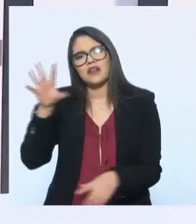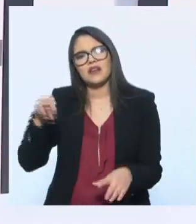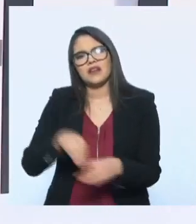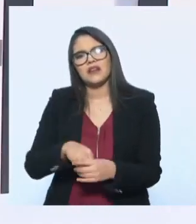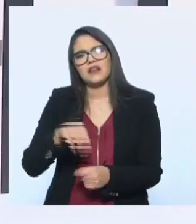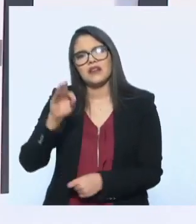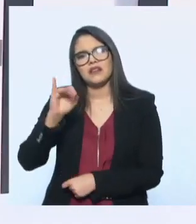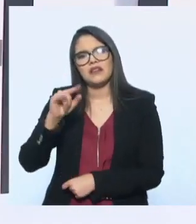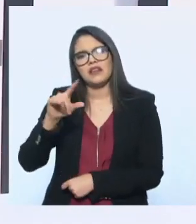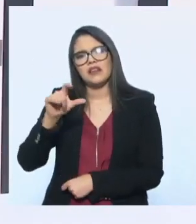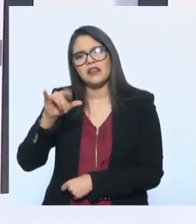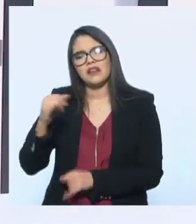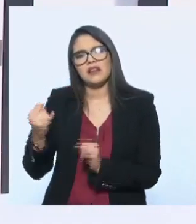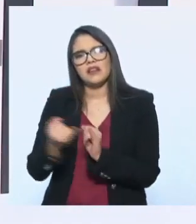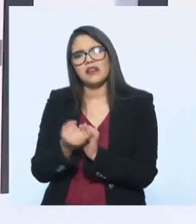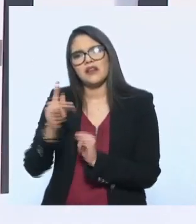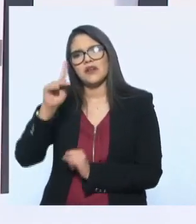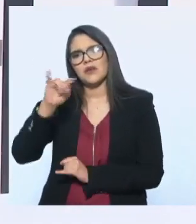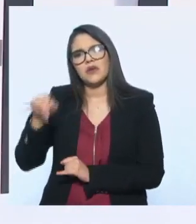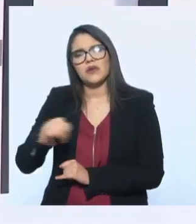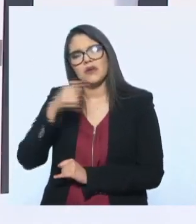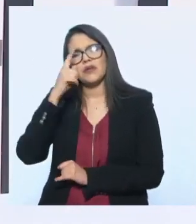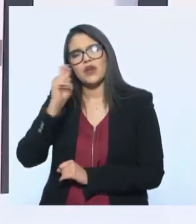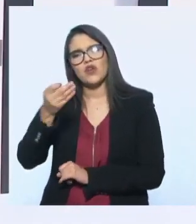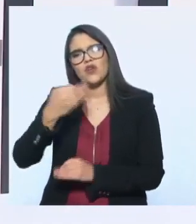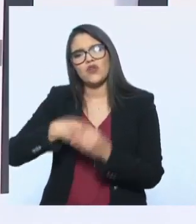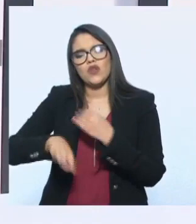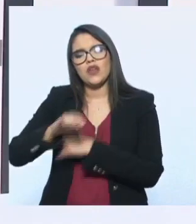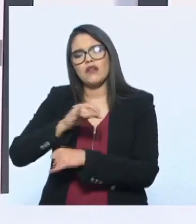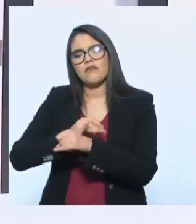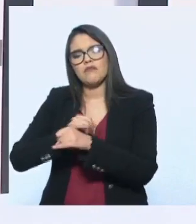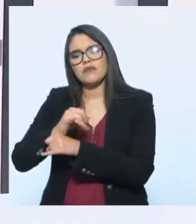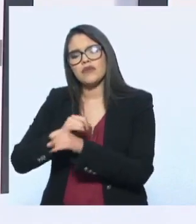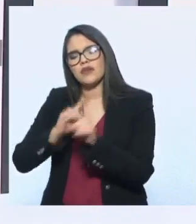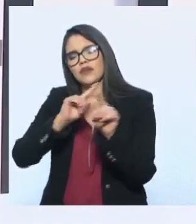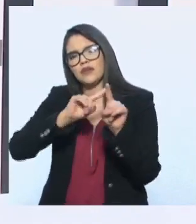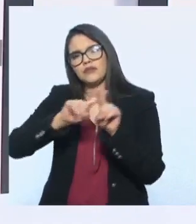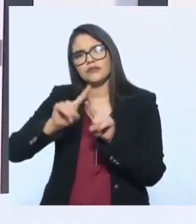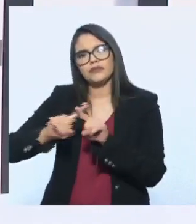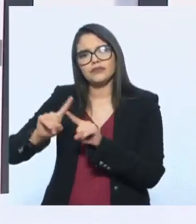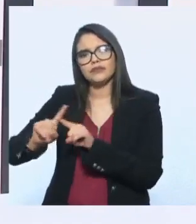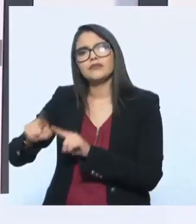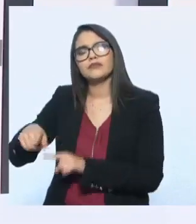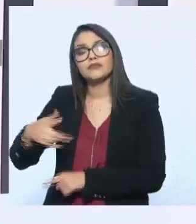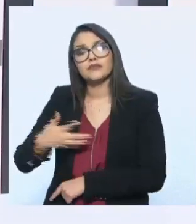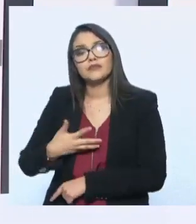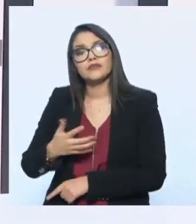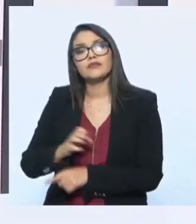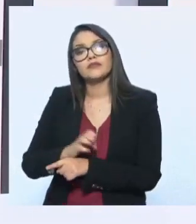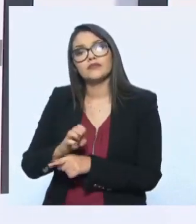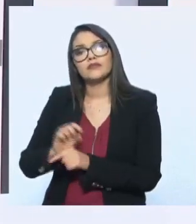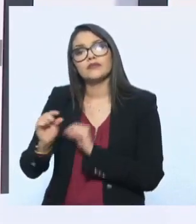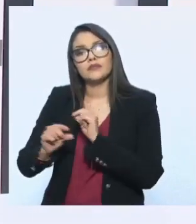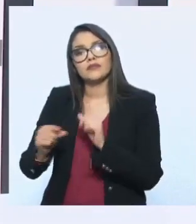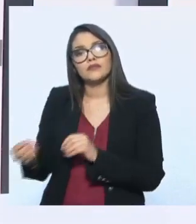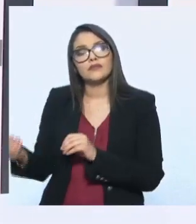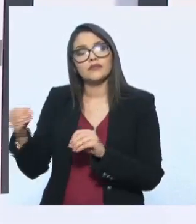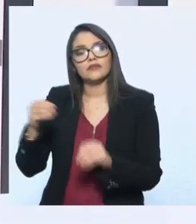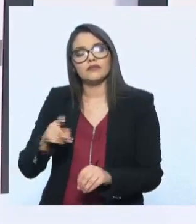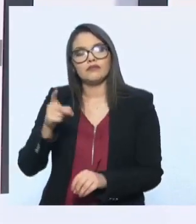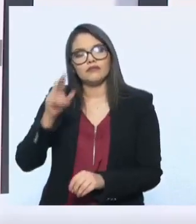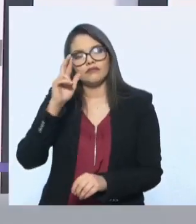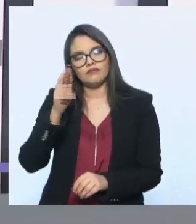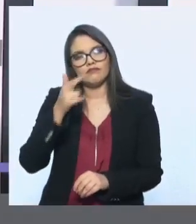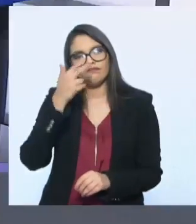junto con el Poder Judicial, para que todas las investigaciones, todos los casos que se vayan a dar, pues lleguen a feliz término y